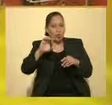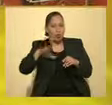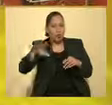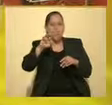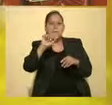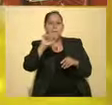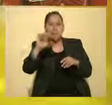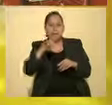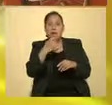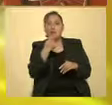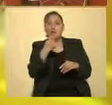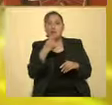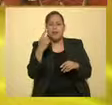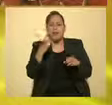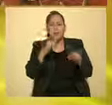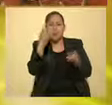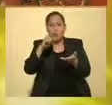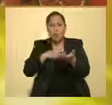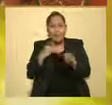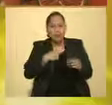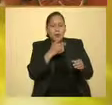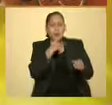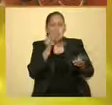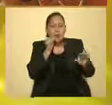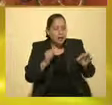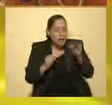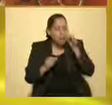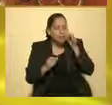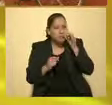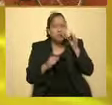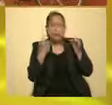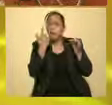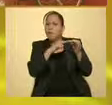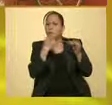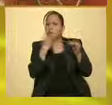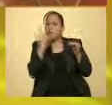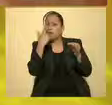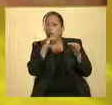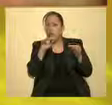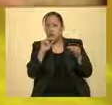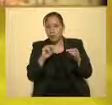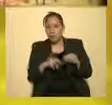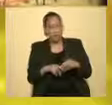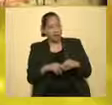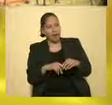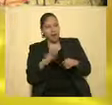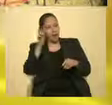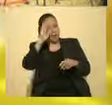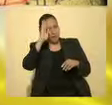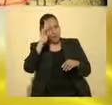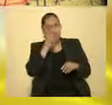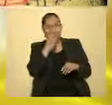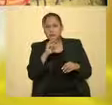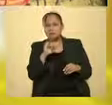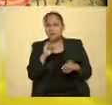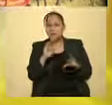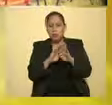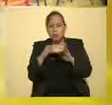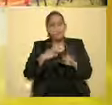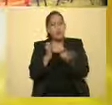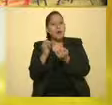croquetas, ¿eh? Porque yo una vez probé una. ¡Qué bárbara! De hecho, yo también las pruebo. Yo también las pruebo. Yo también. No nos mandaremos un día, pero ya se